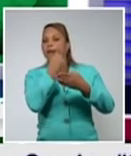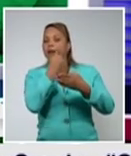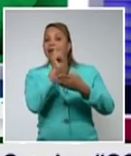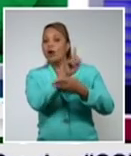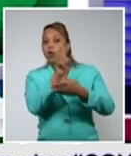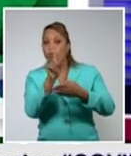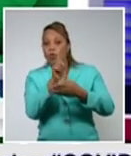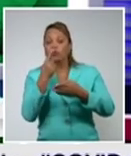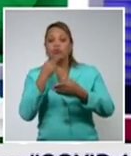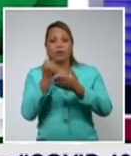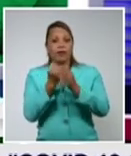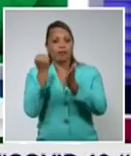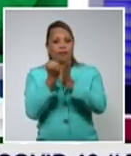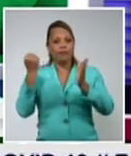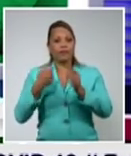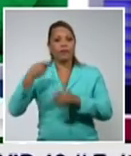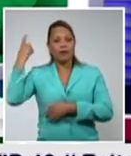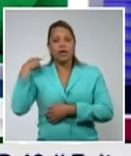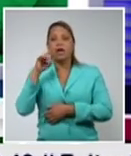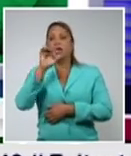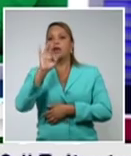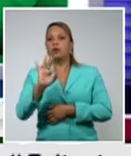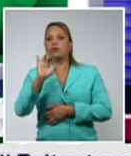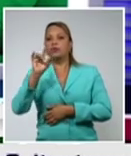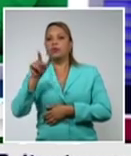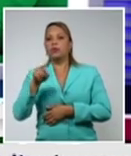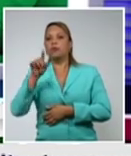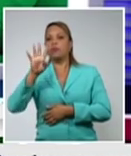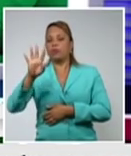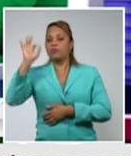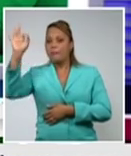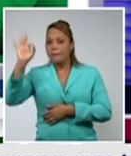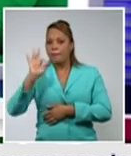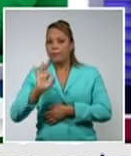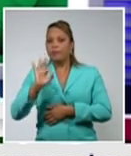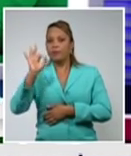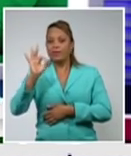de ayer, el 8,4% de todos los